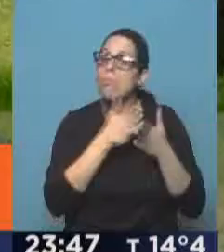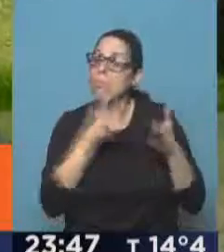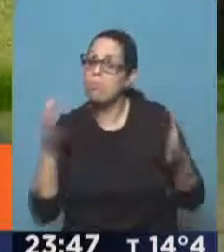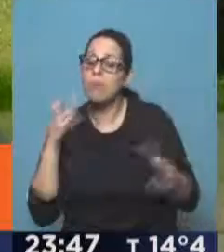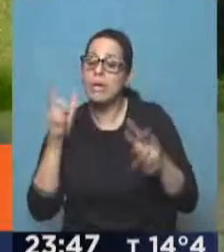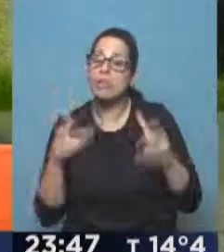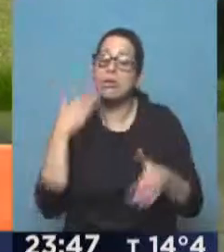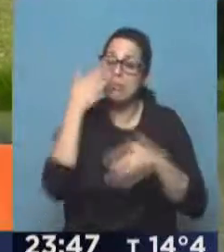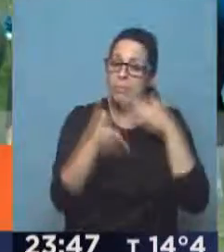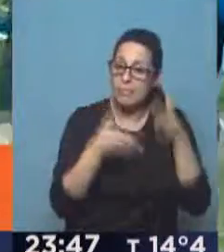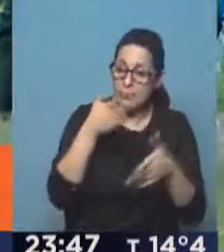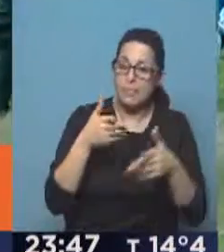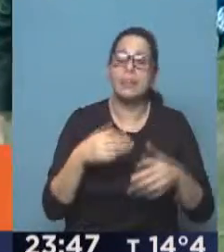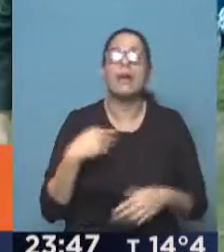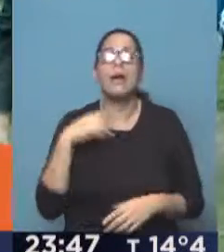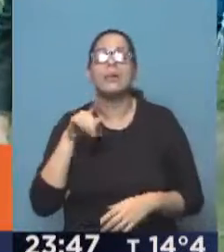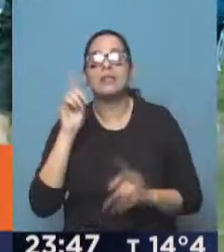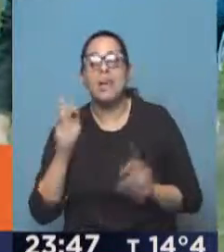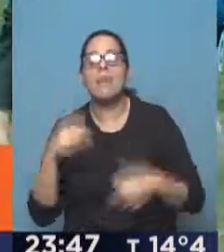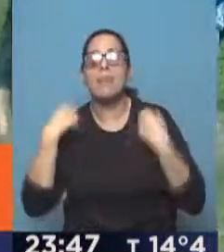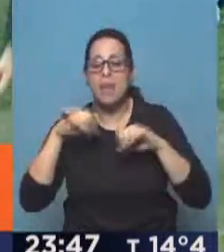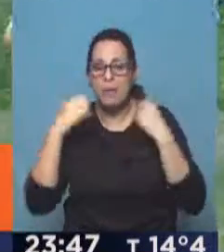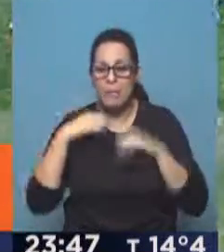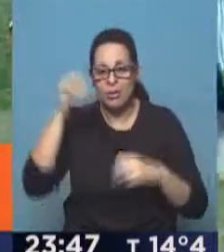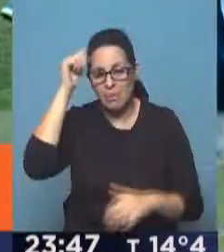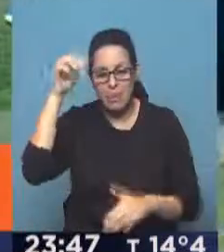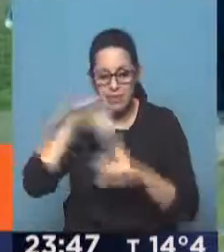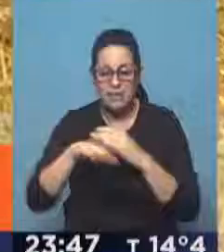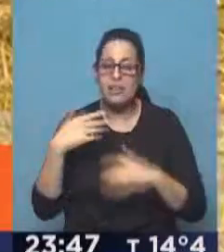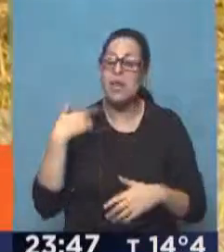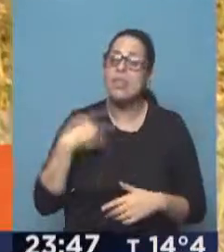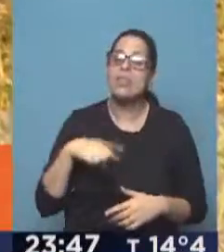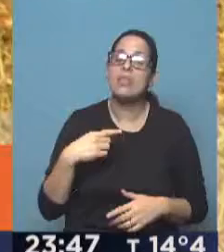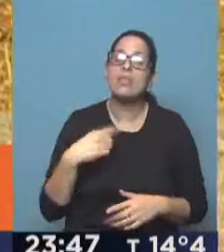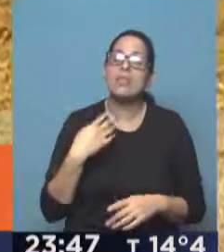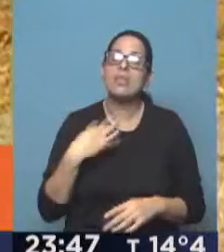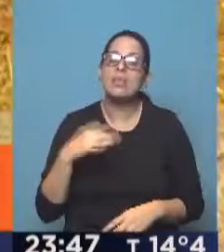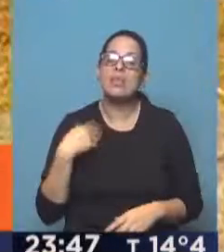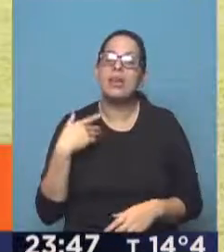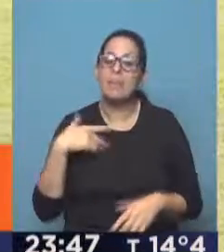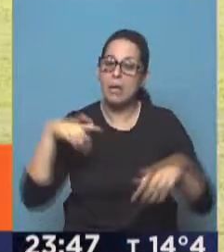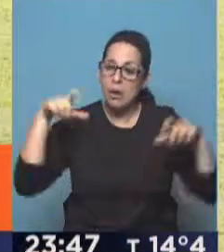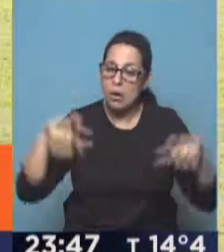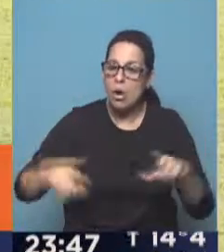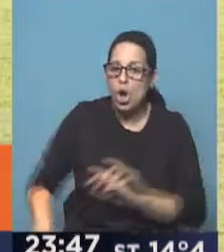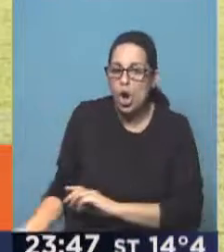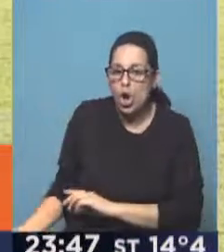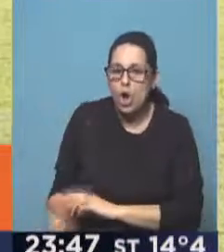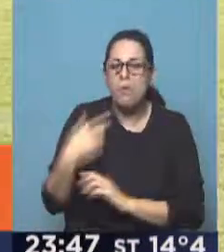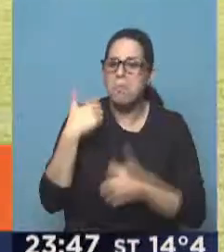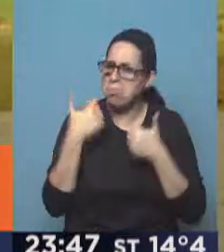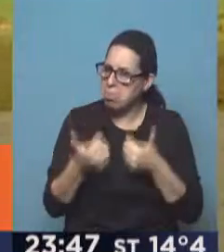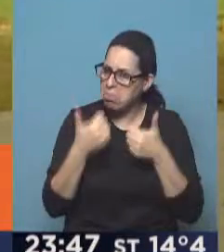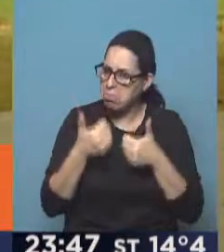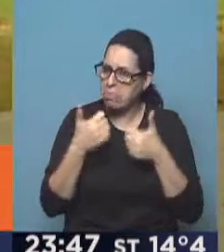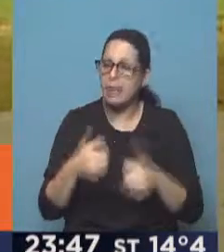que se van sumando. Y si hablamos de deportes en Mar del Plata, tenemos que celebrar sus excelentes canchas de golf y la práctica